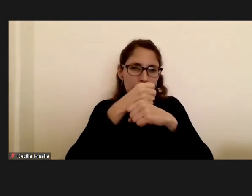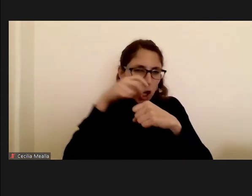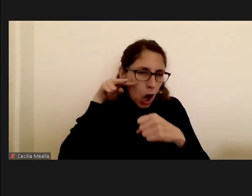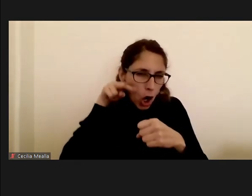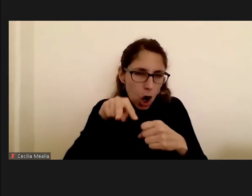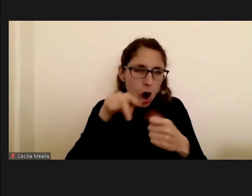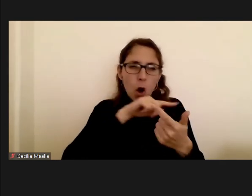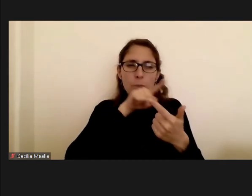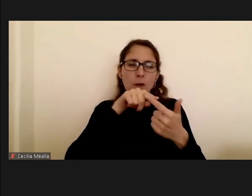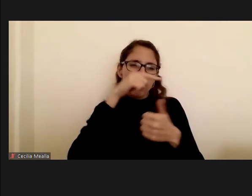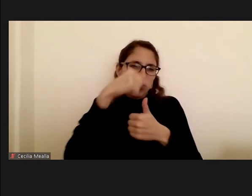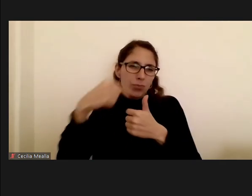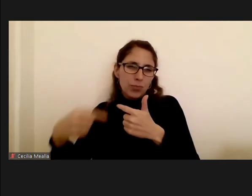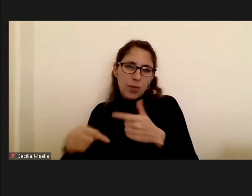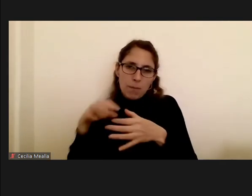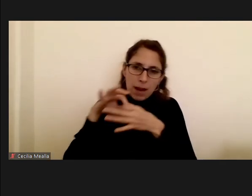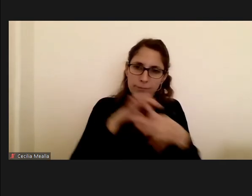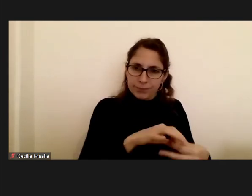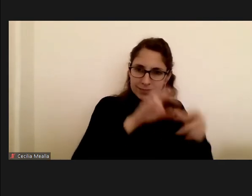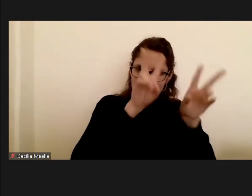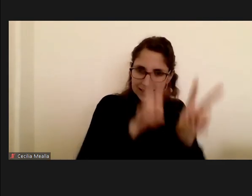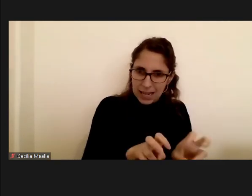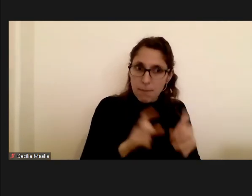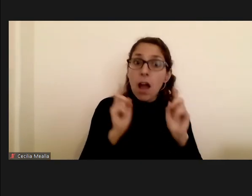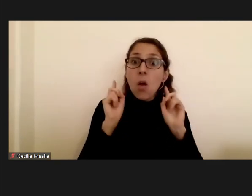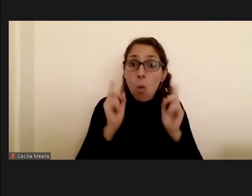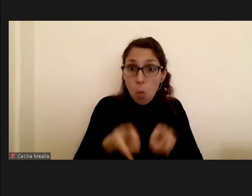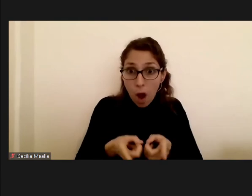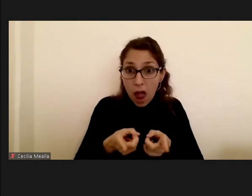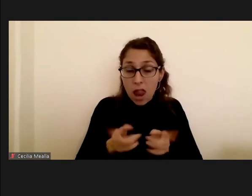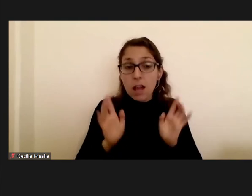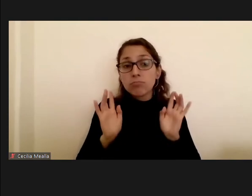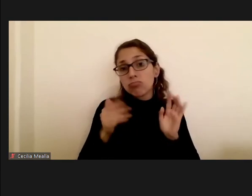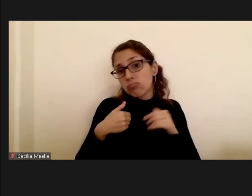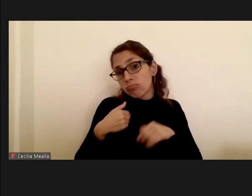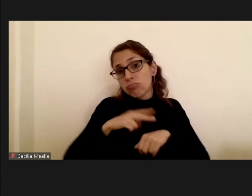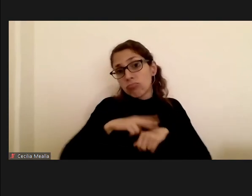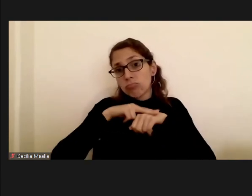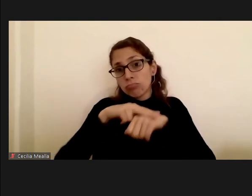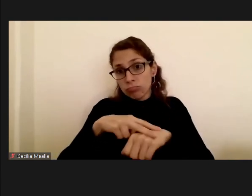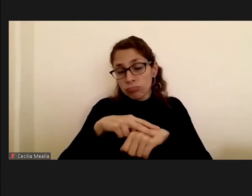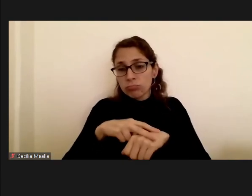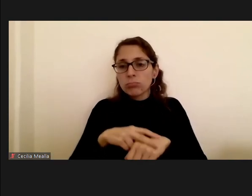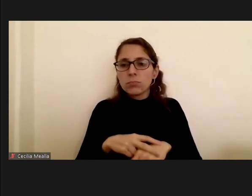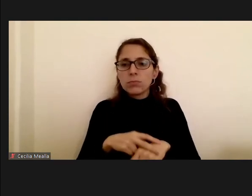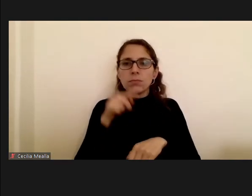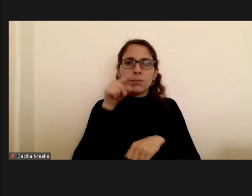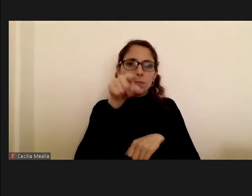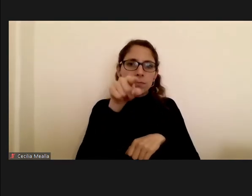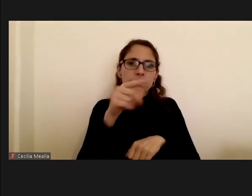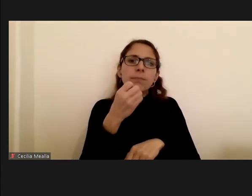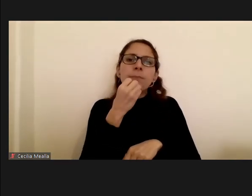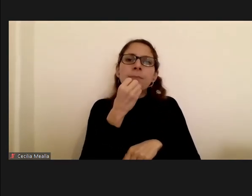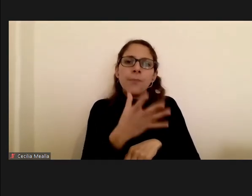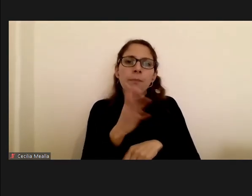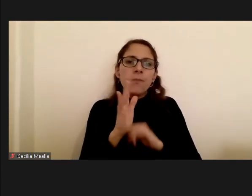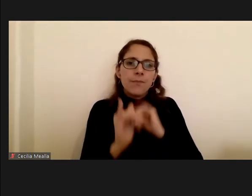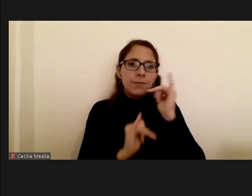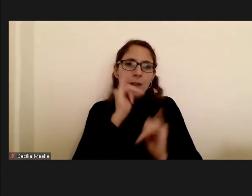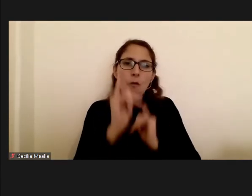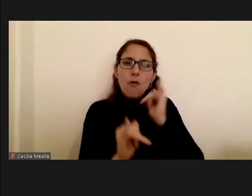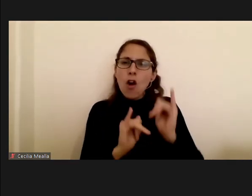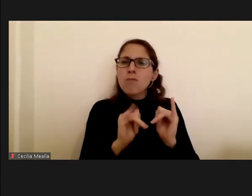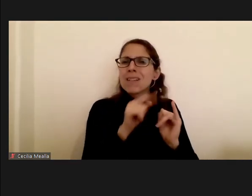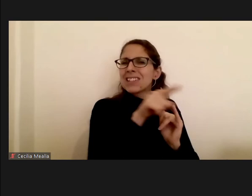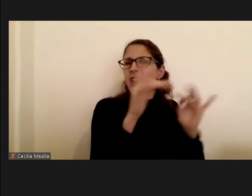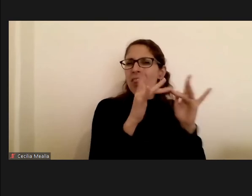APO. Pero de todos modos, mira, yo te recomiendo que te guíes por la información que te damos en el